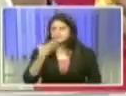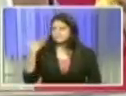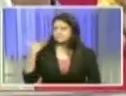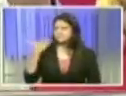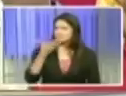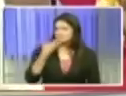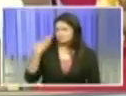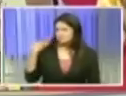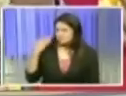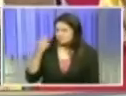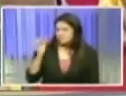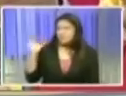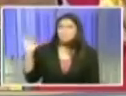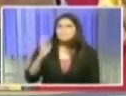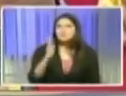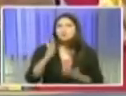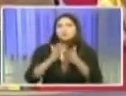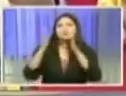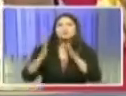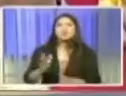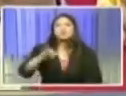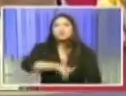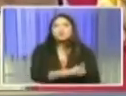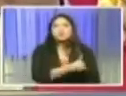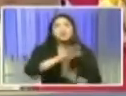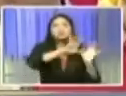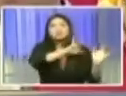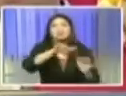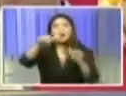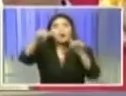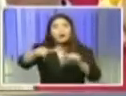Recientemente vinieron los estudiantes universitarios aquí